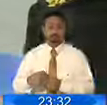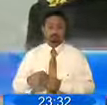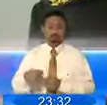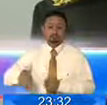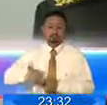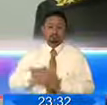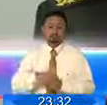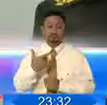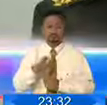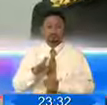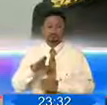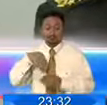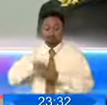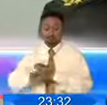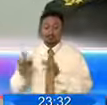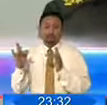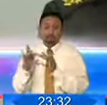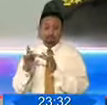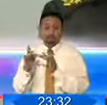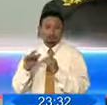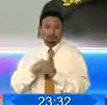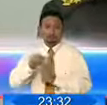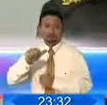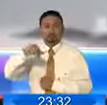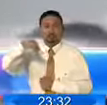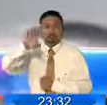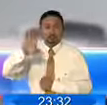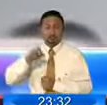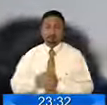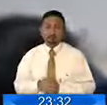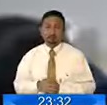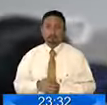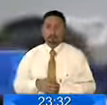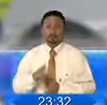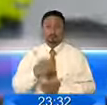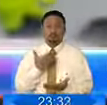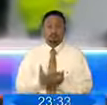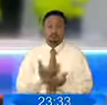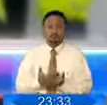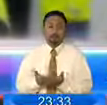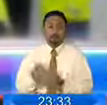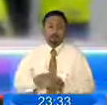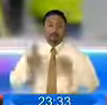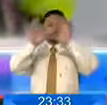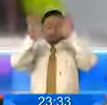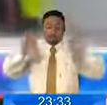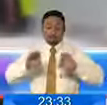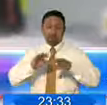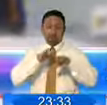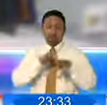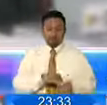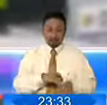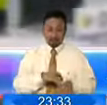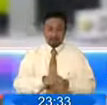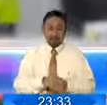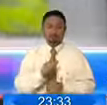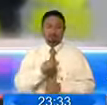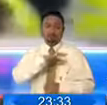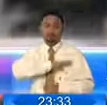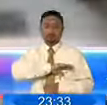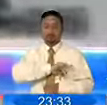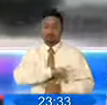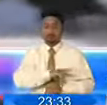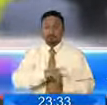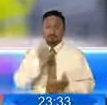porque tenían contactos en la Agencia Nacional de Tránsito. Entre las evidencias, formularios de citaciones de uso de agentes civiles de tránsito,